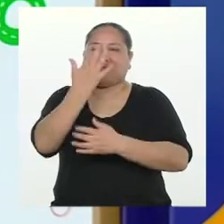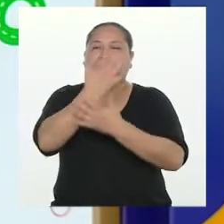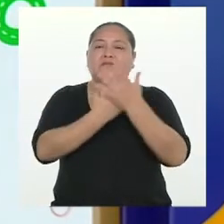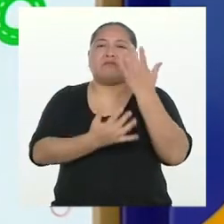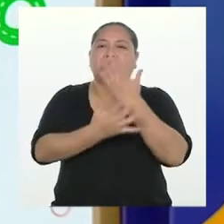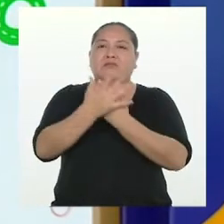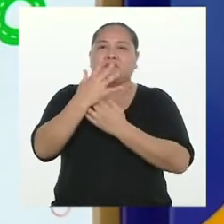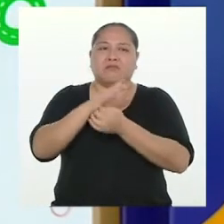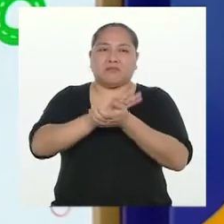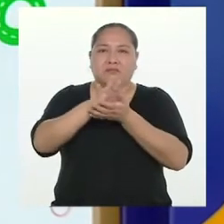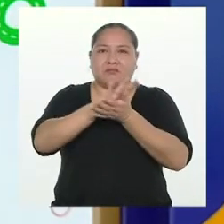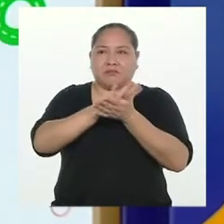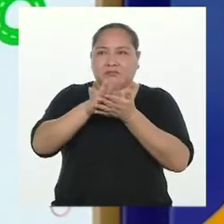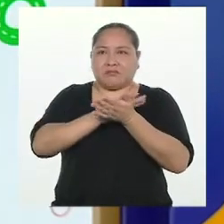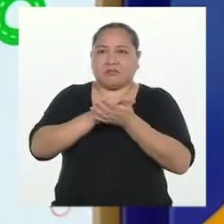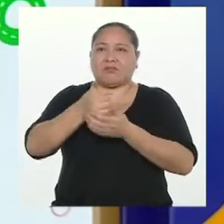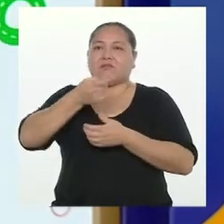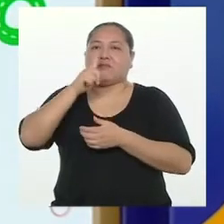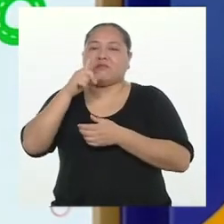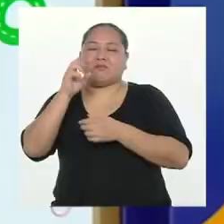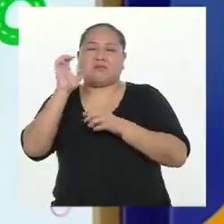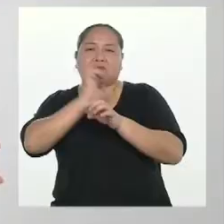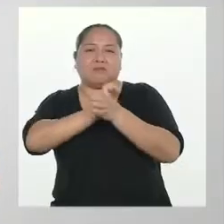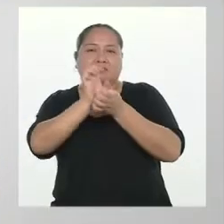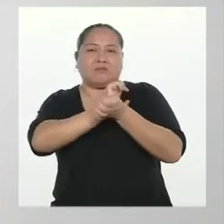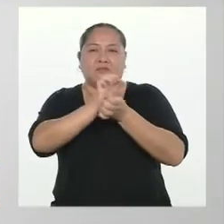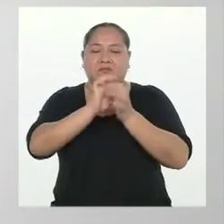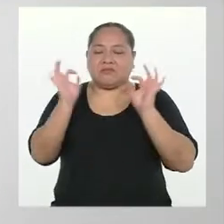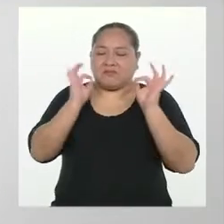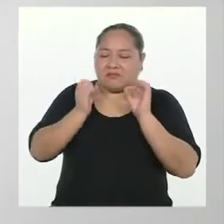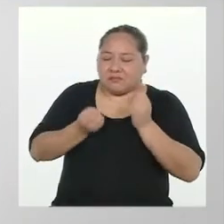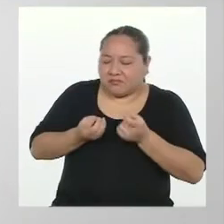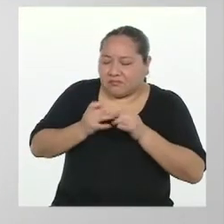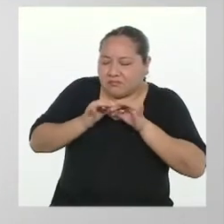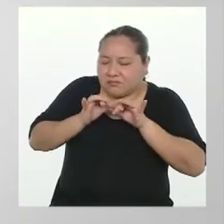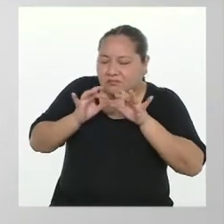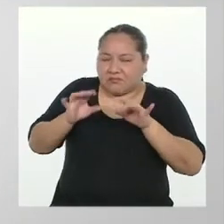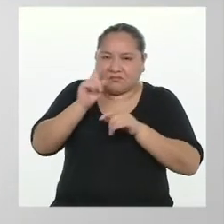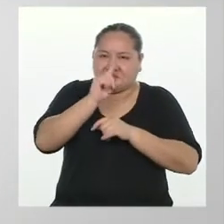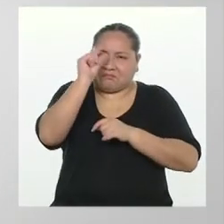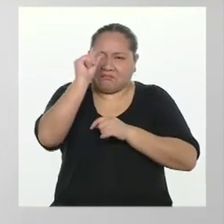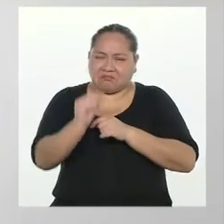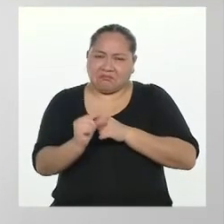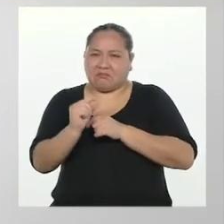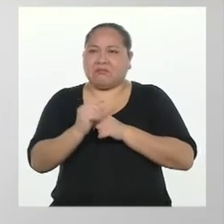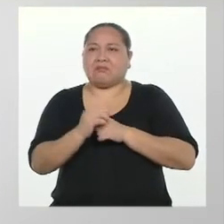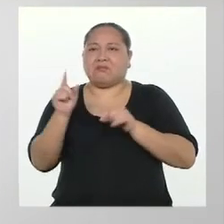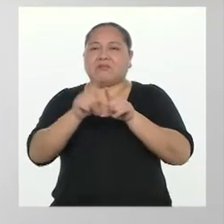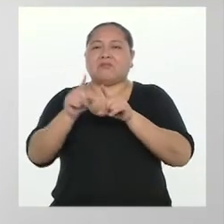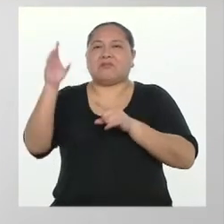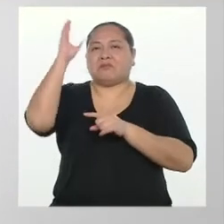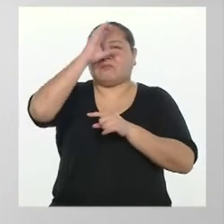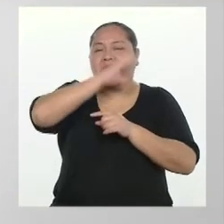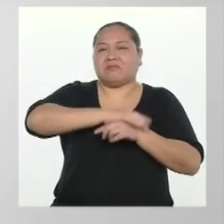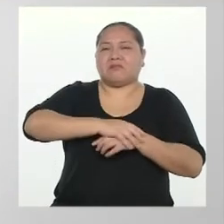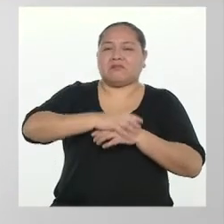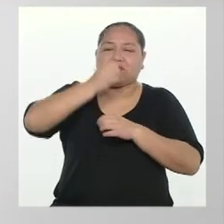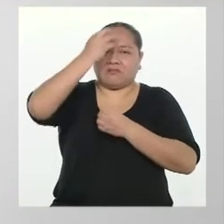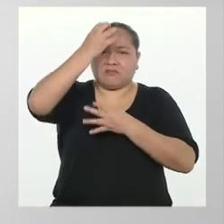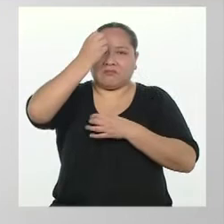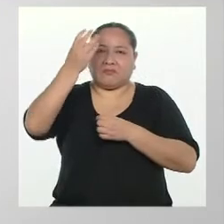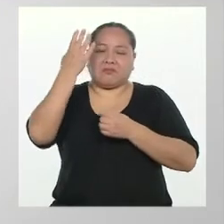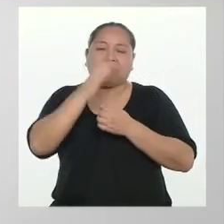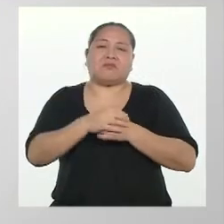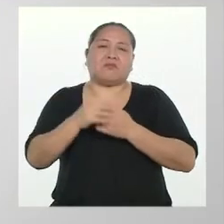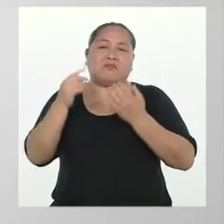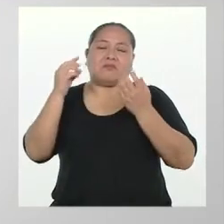agua y jabón no crecieron casi nada de bacterias. Además, también podemos buscar información científica que nos corrobore